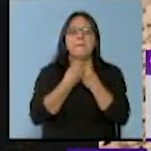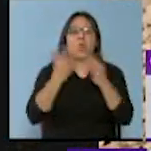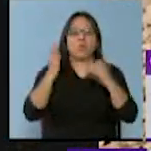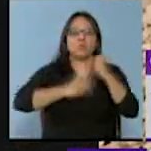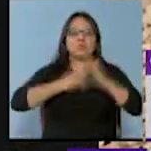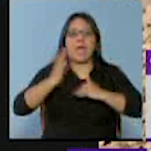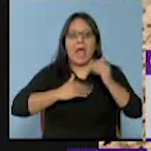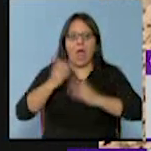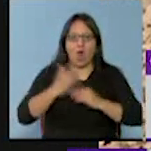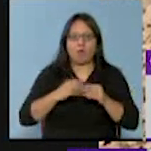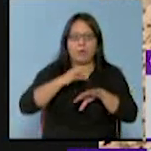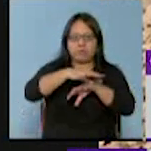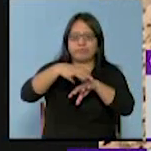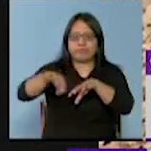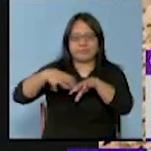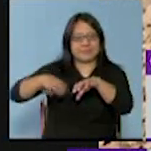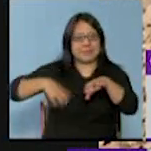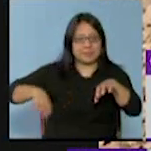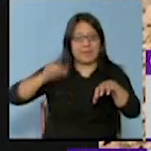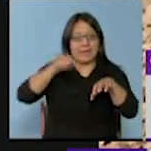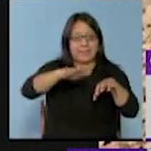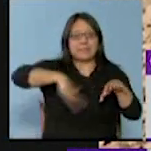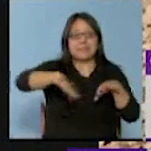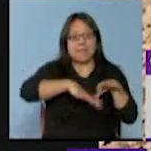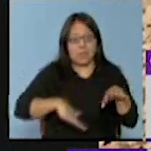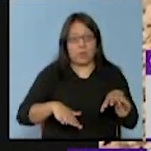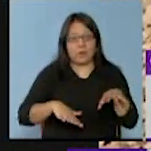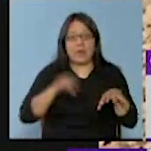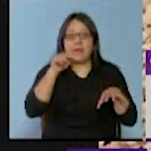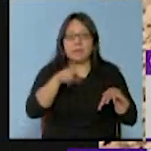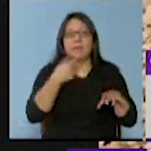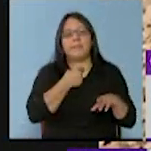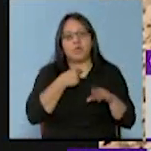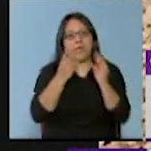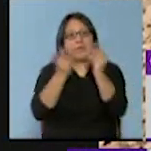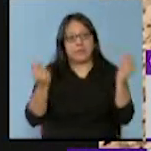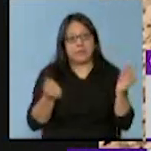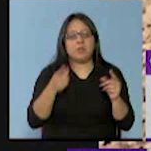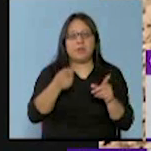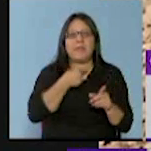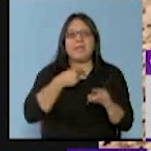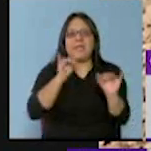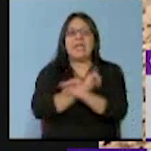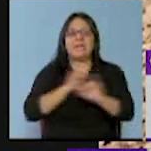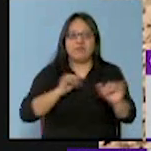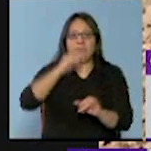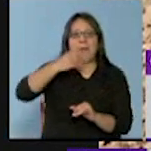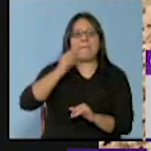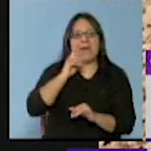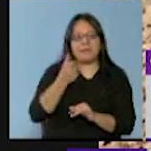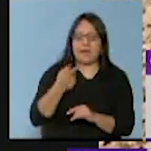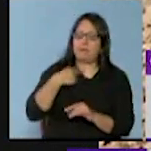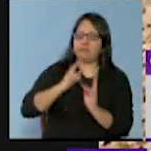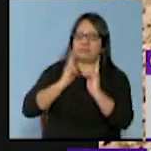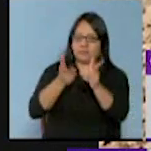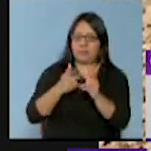están distribuidos en distintos lugares aquí de este tramo. Y para ir terminando ya, un dato curioso, Mariana, es que todavía el tramo que